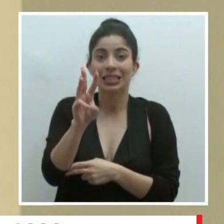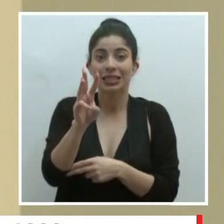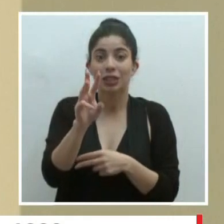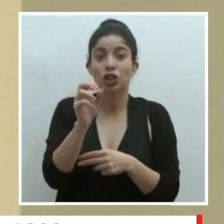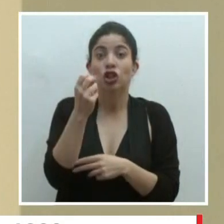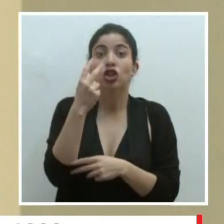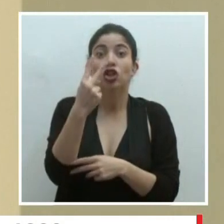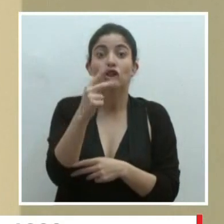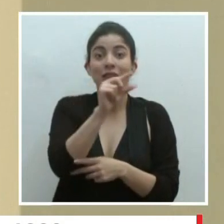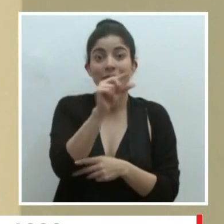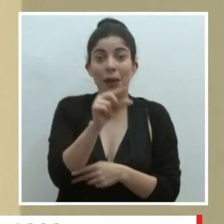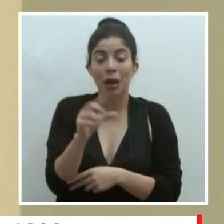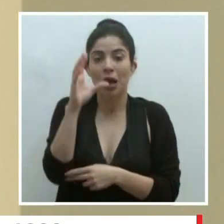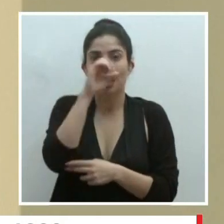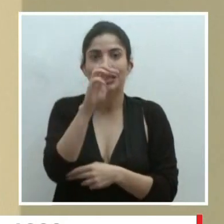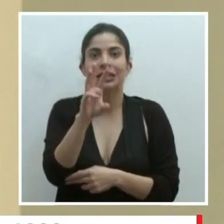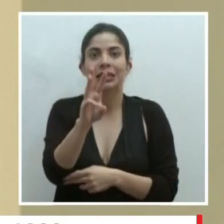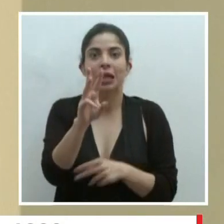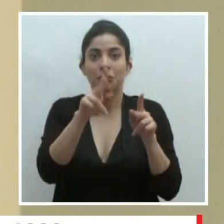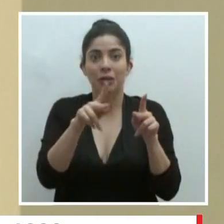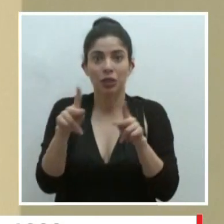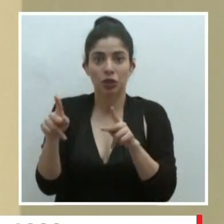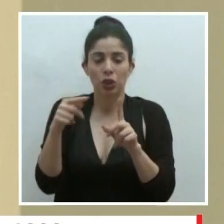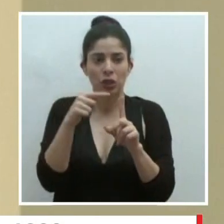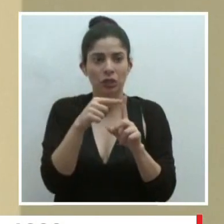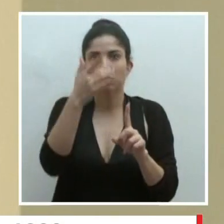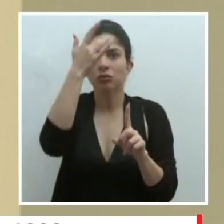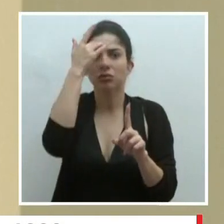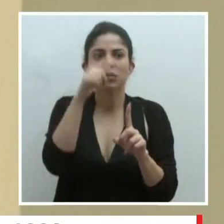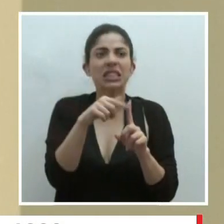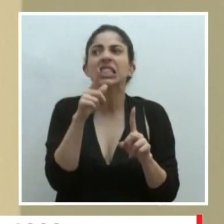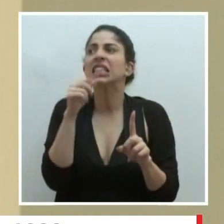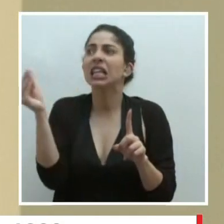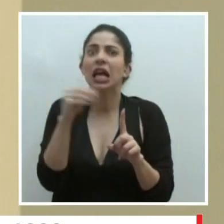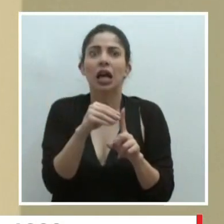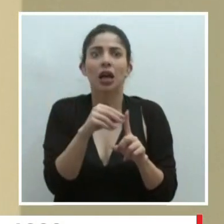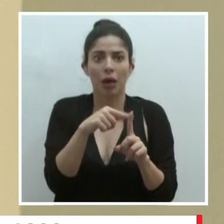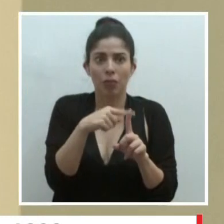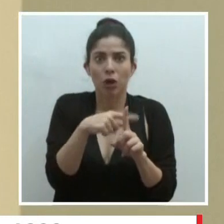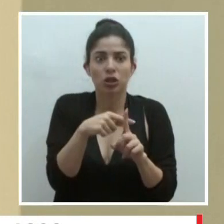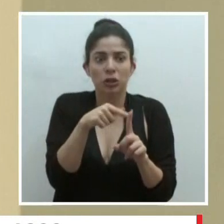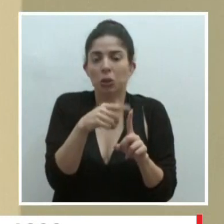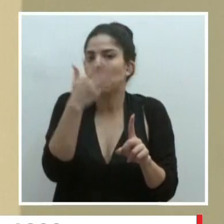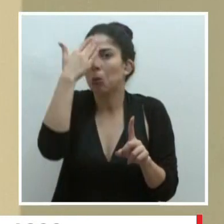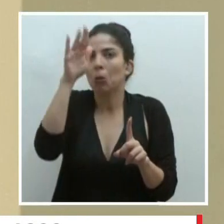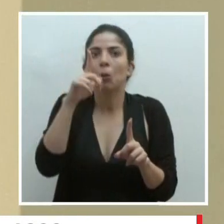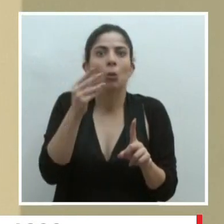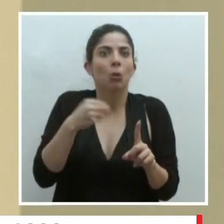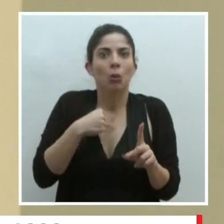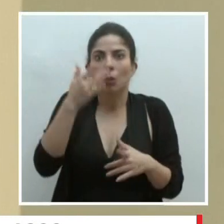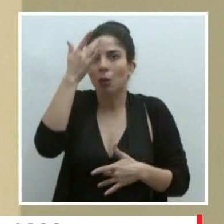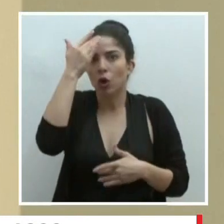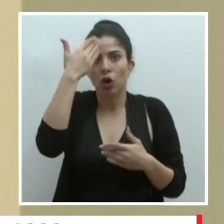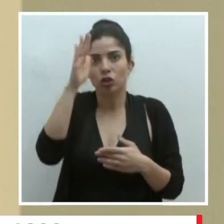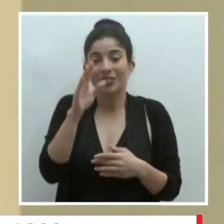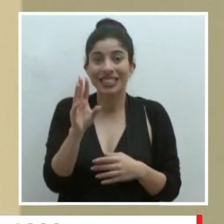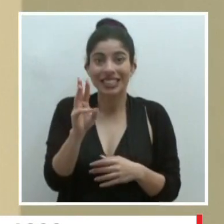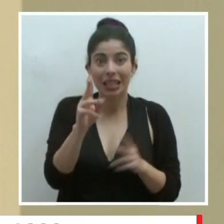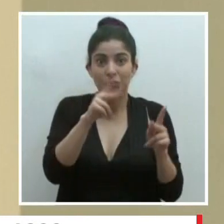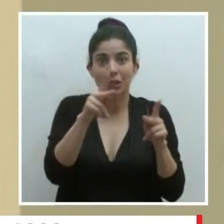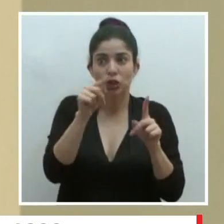últimas 2 semanas de personas que fueron muestreadas sin un nexo y que fueron dadas positivas. Entonces, por eso es que se decidió hacer esa